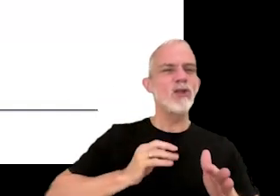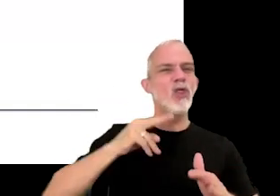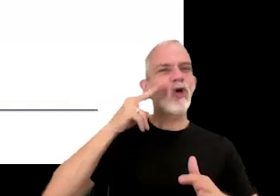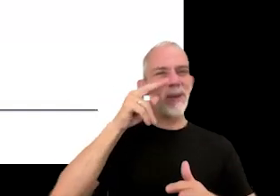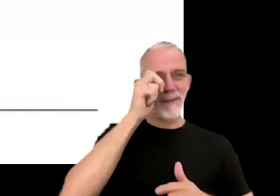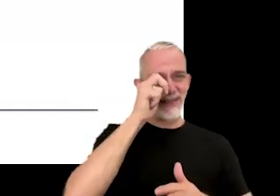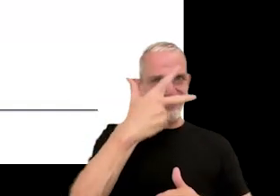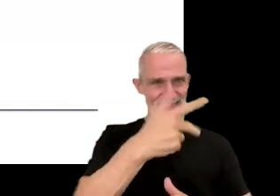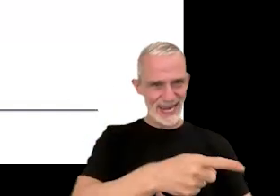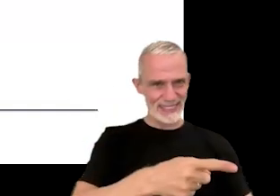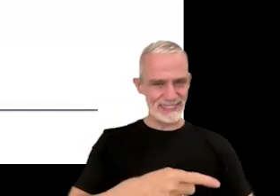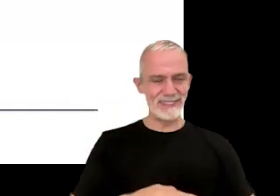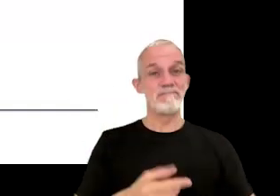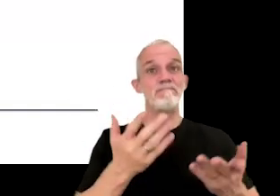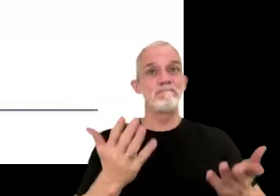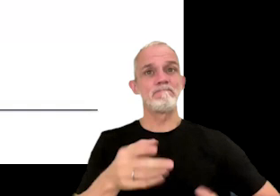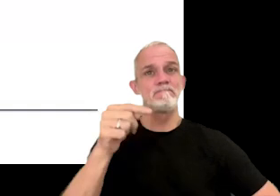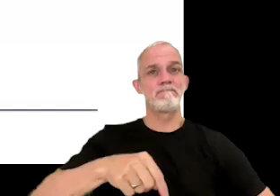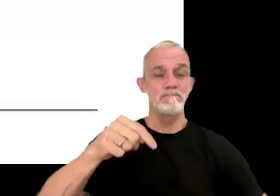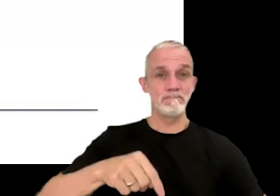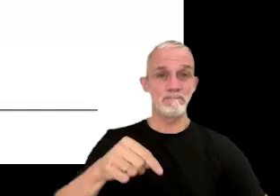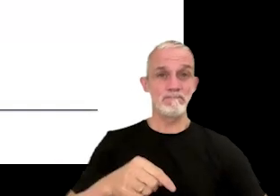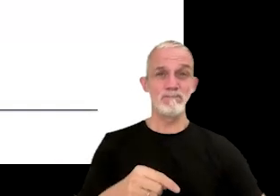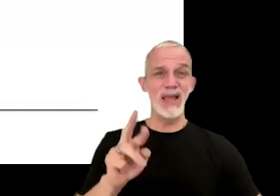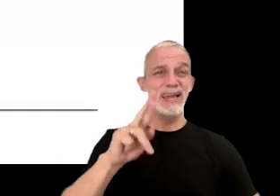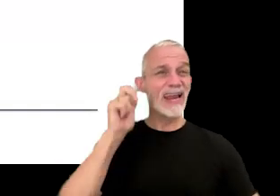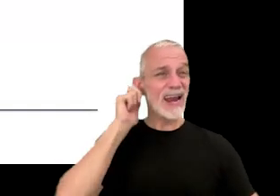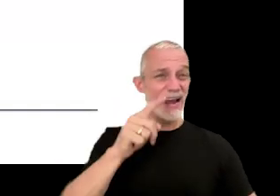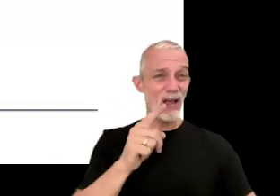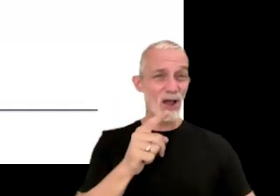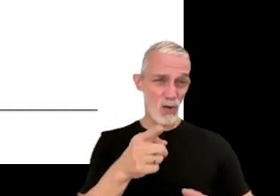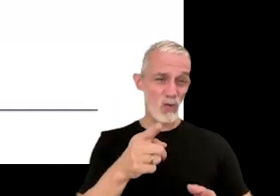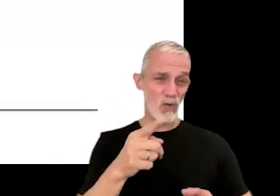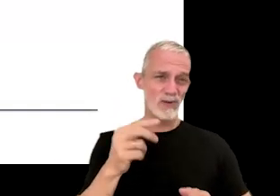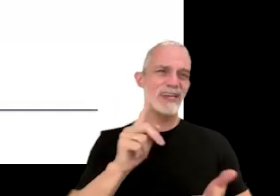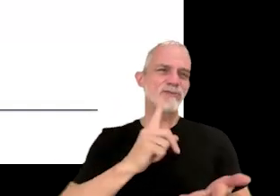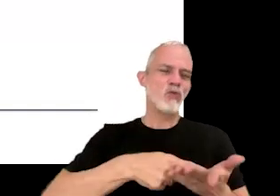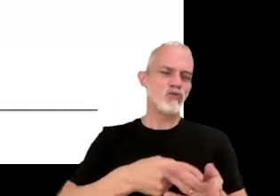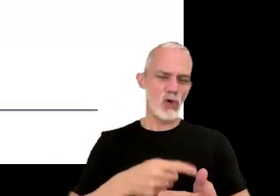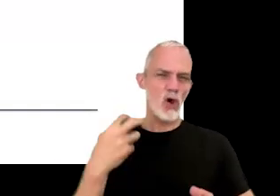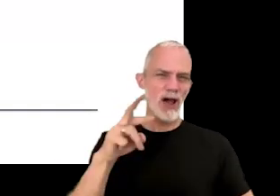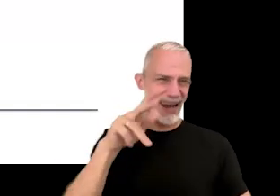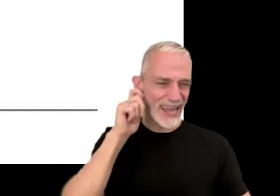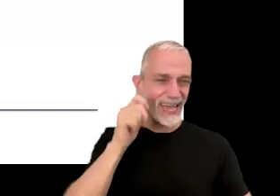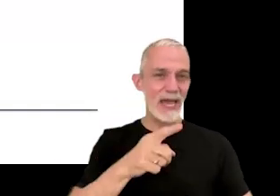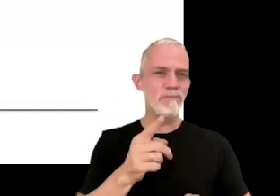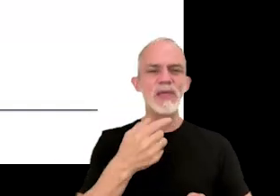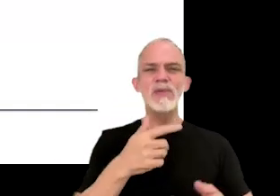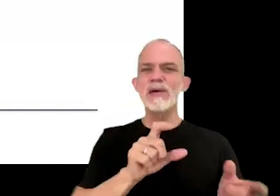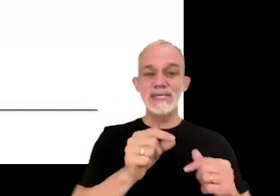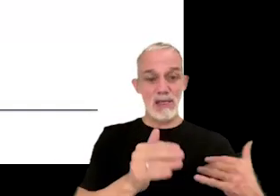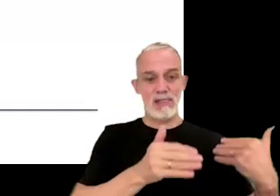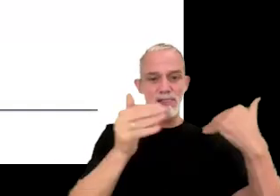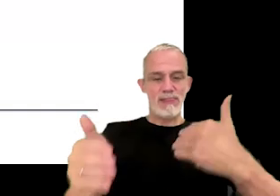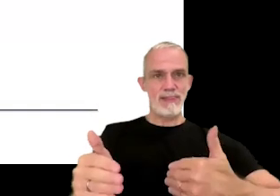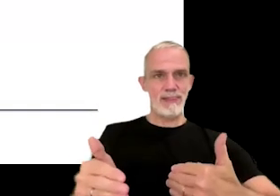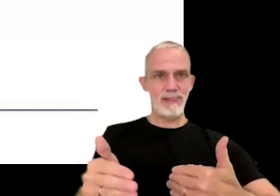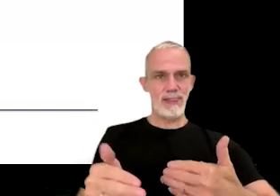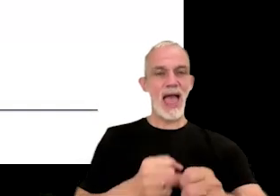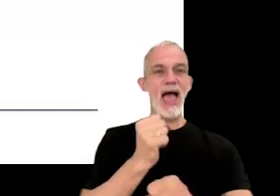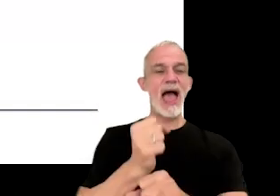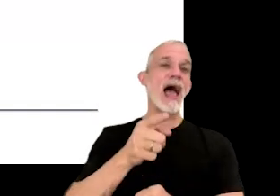2023. En esta resolución, lo que se establece es un diferimiento a